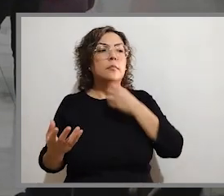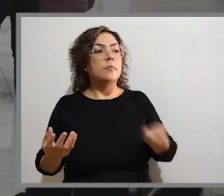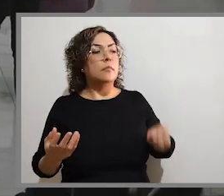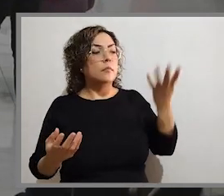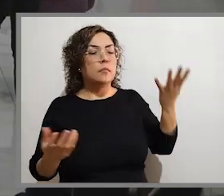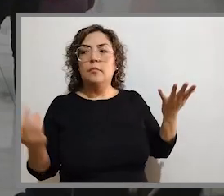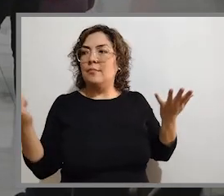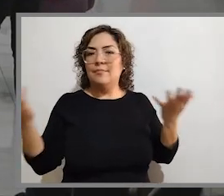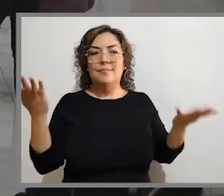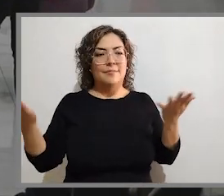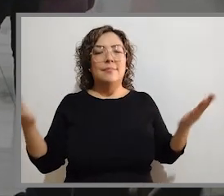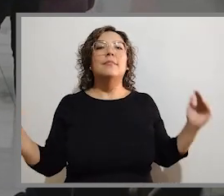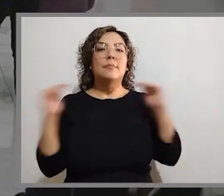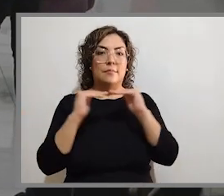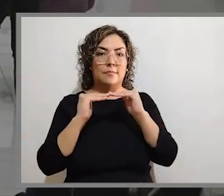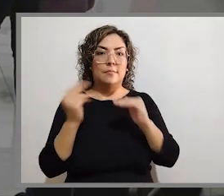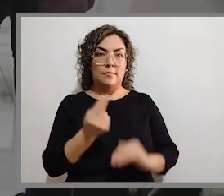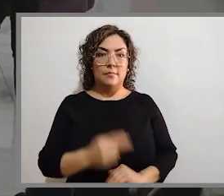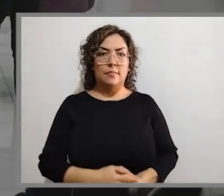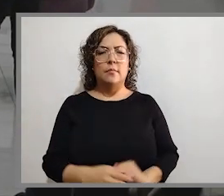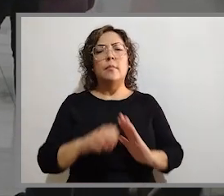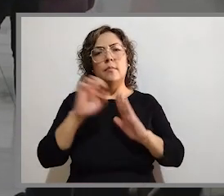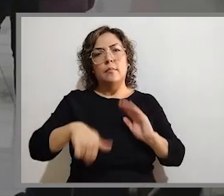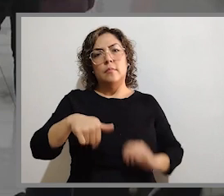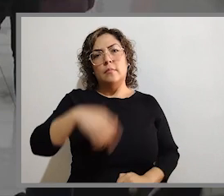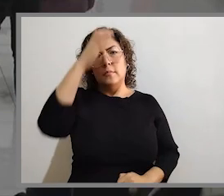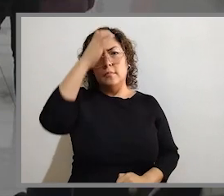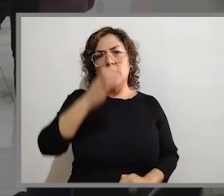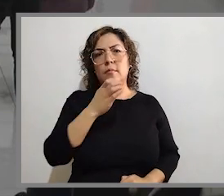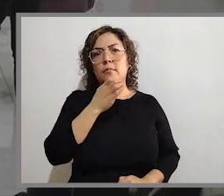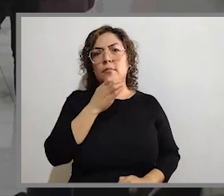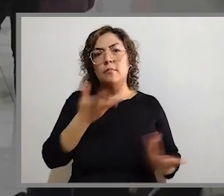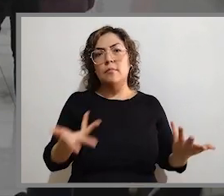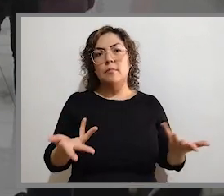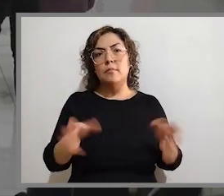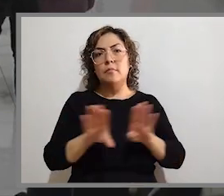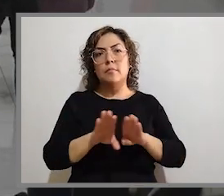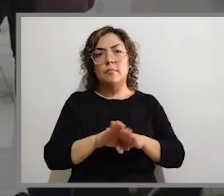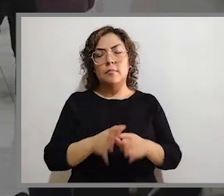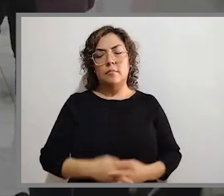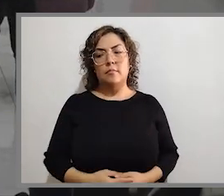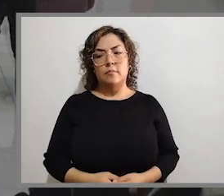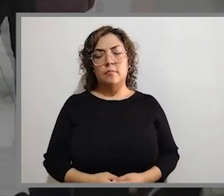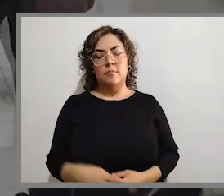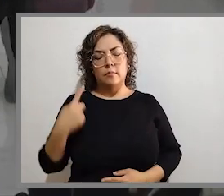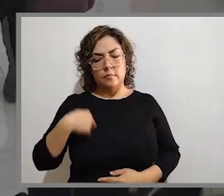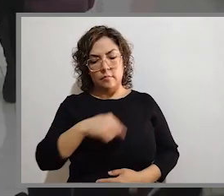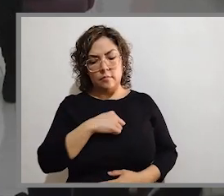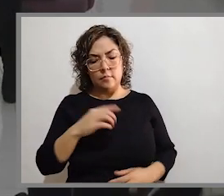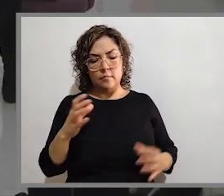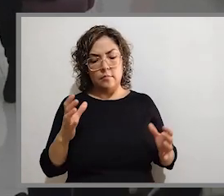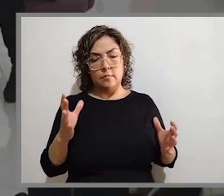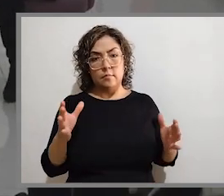Coahuila, pues ¿cómo estamos ahora en Coahuila? Coahuila, el Congreso está integrado por